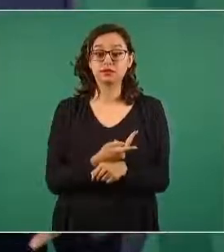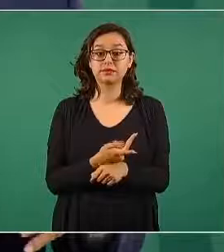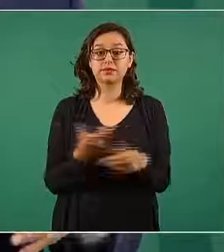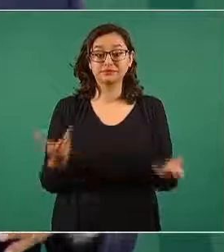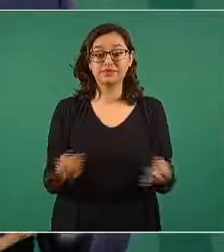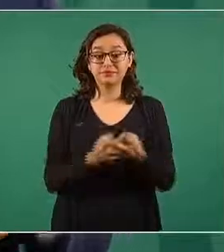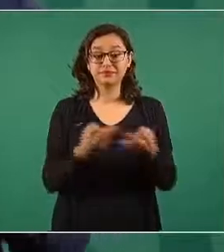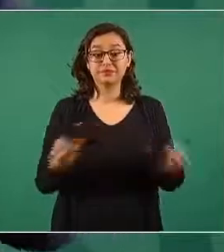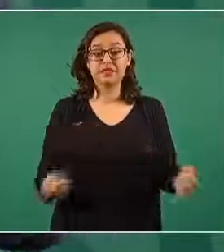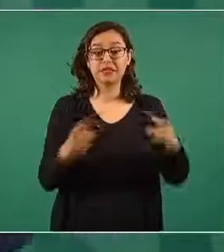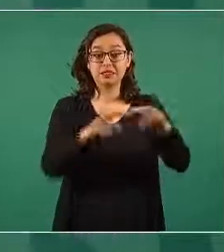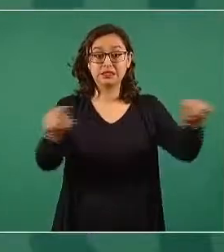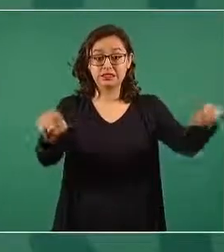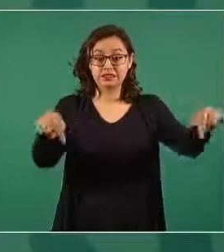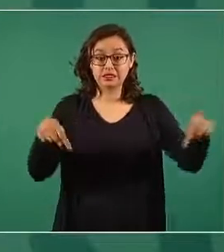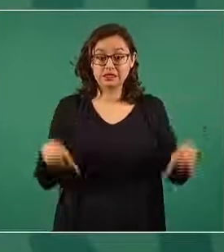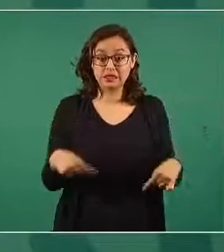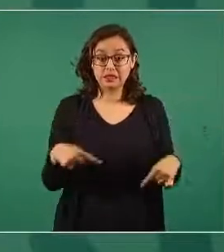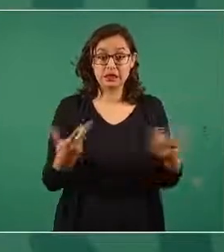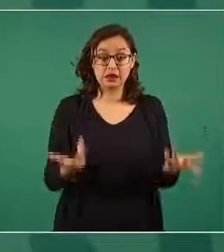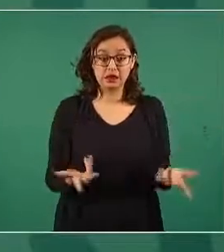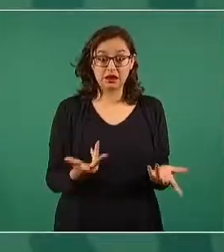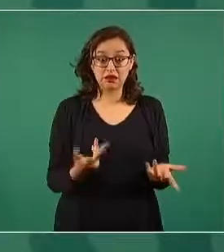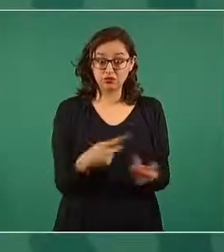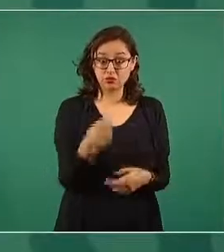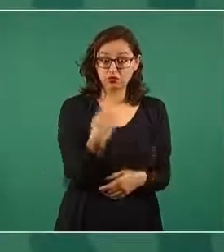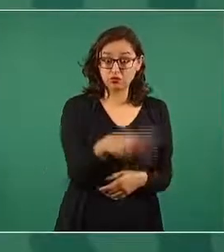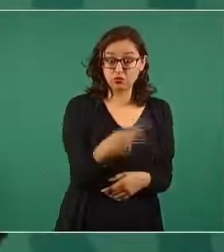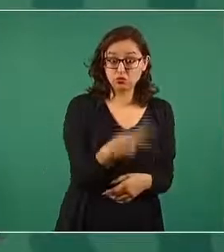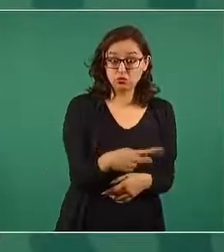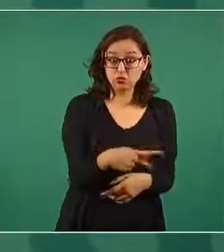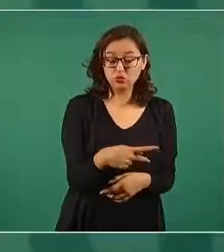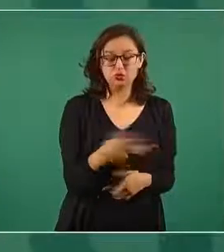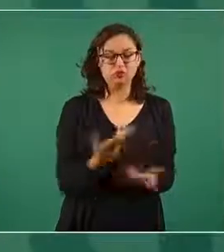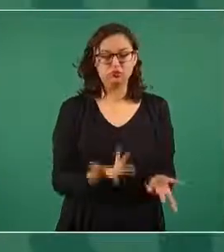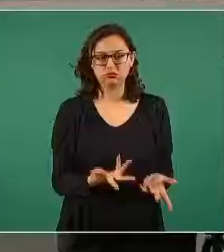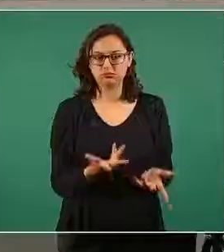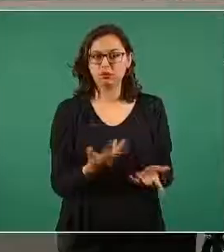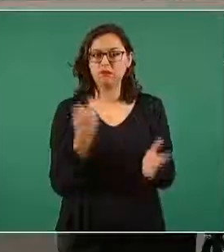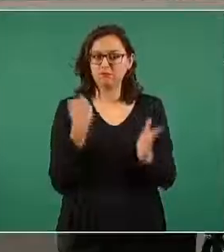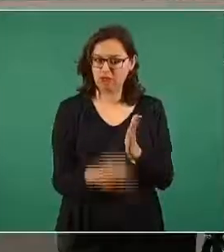yaquis no es esa, les faltan